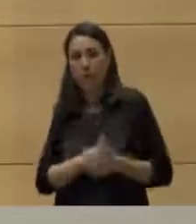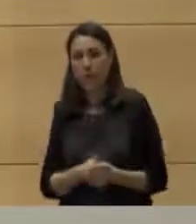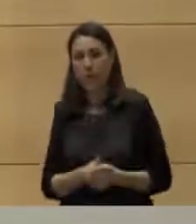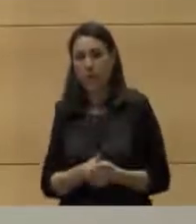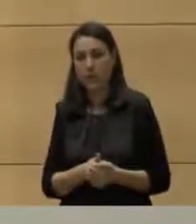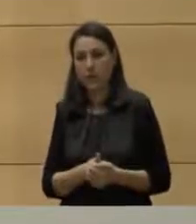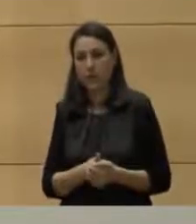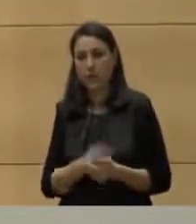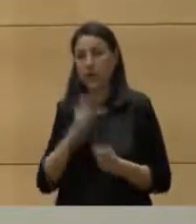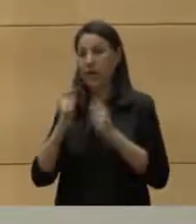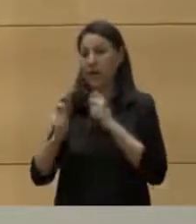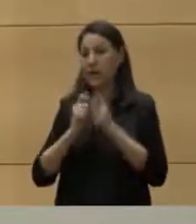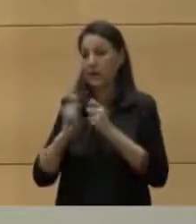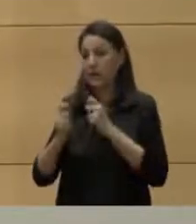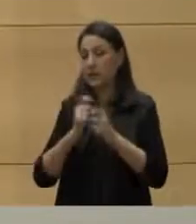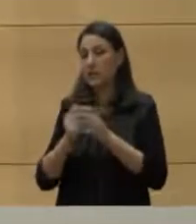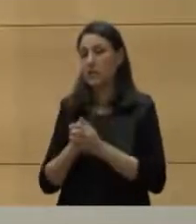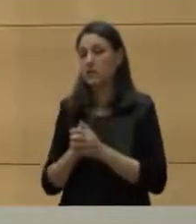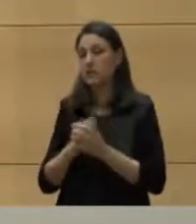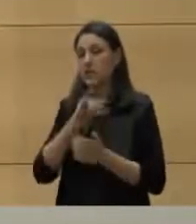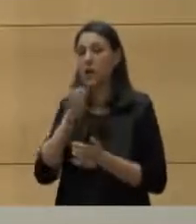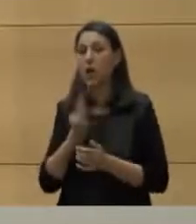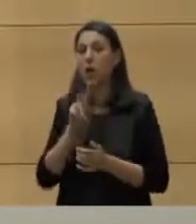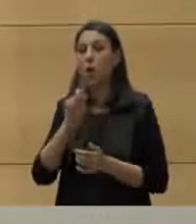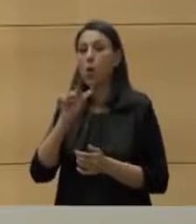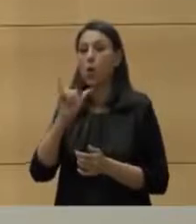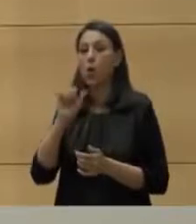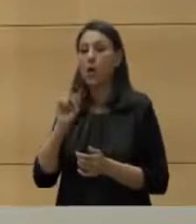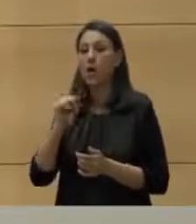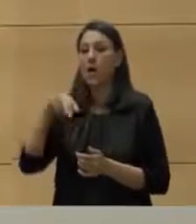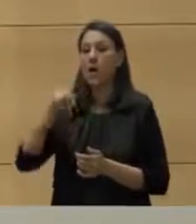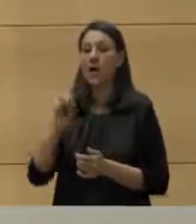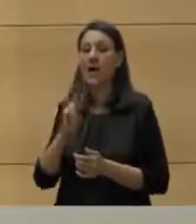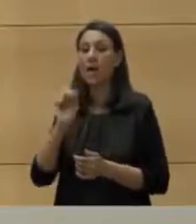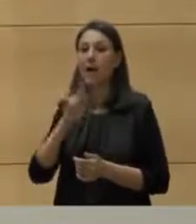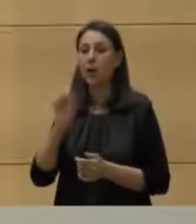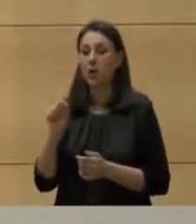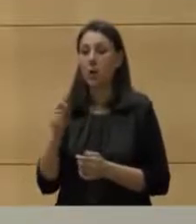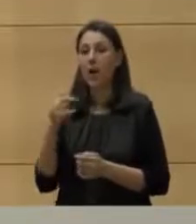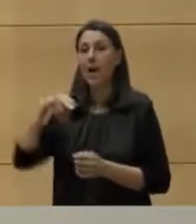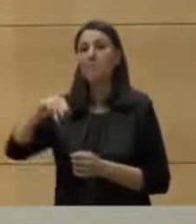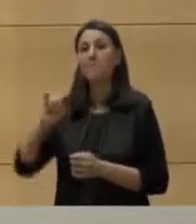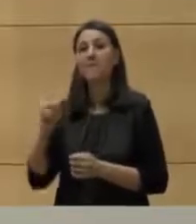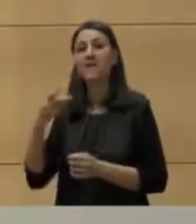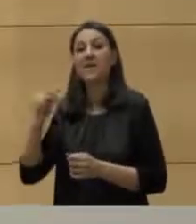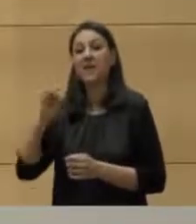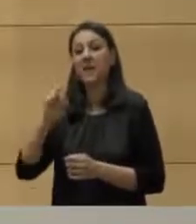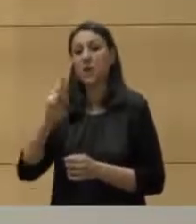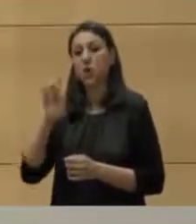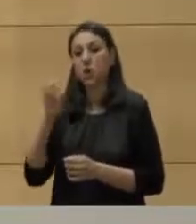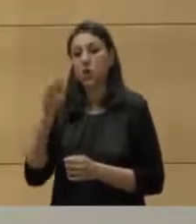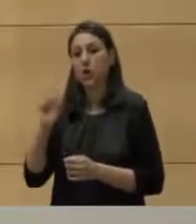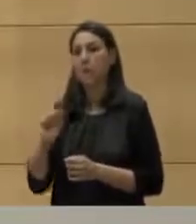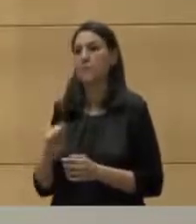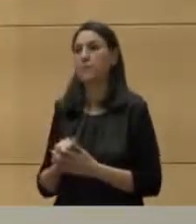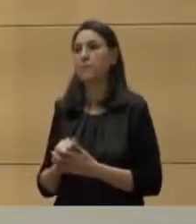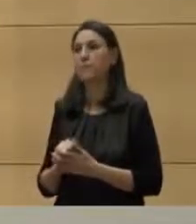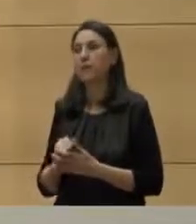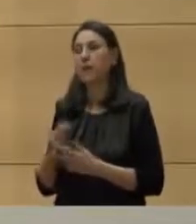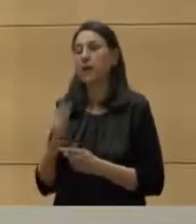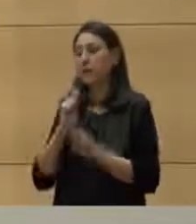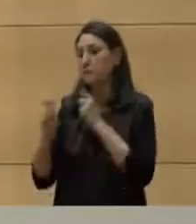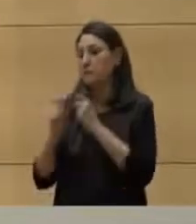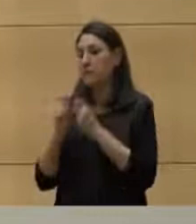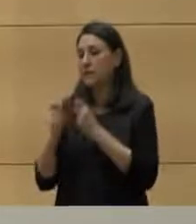una entrevista hecha por Julia Navarro a Miquel Roca, en el año 1996, le pregunta Julia